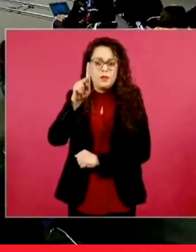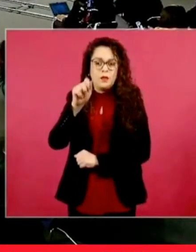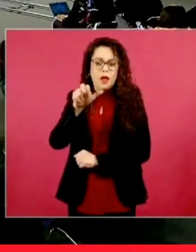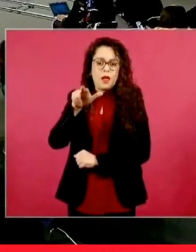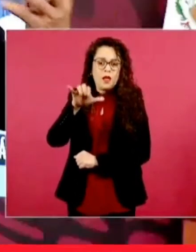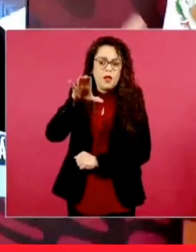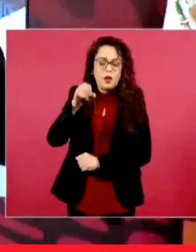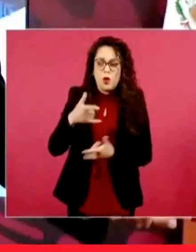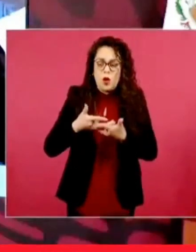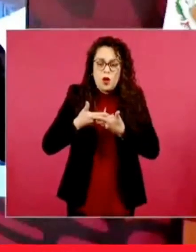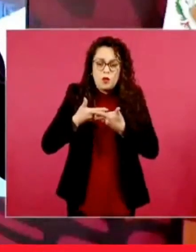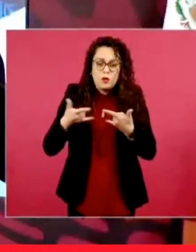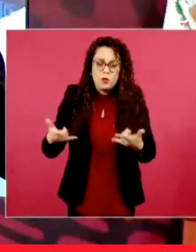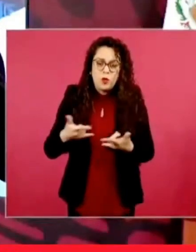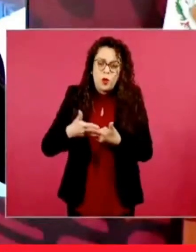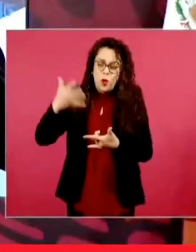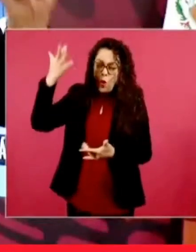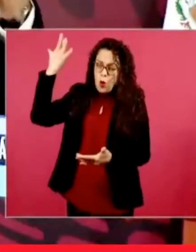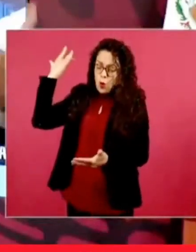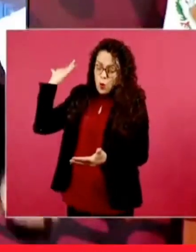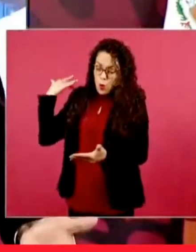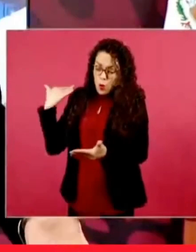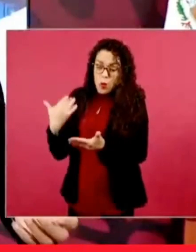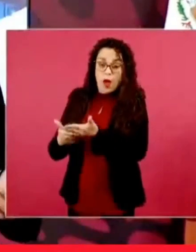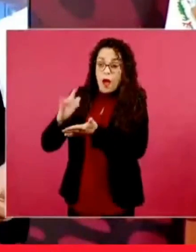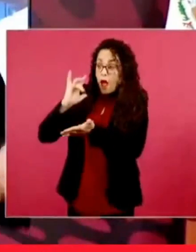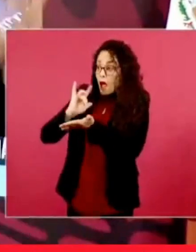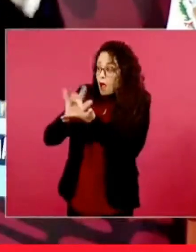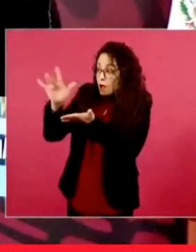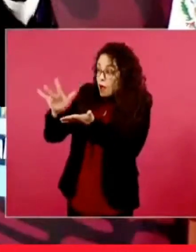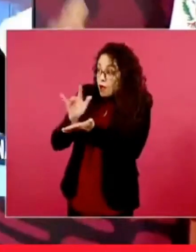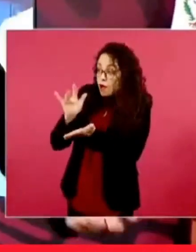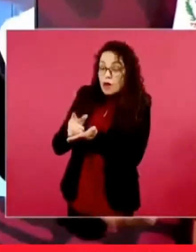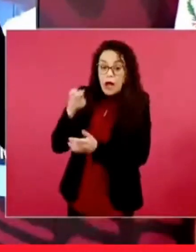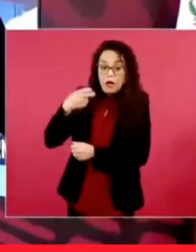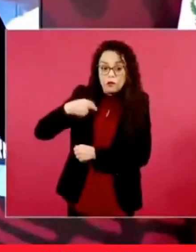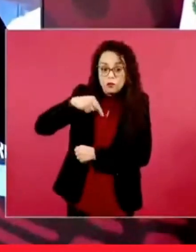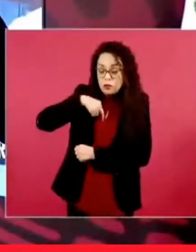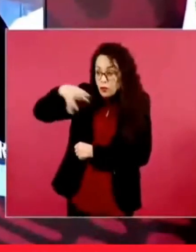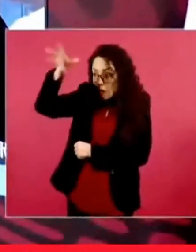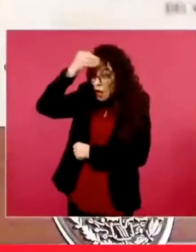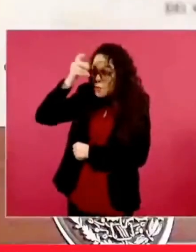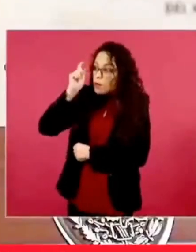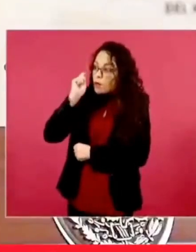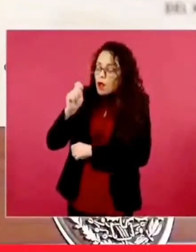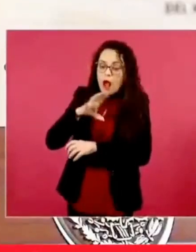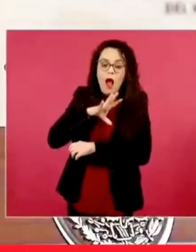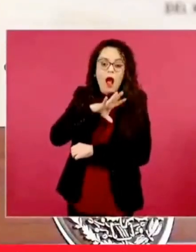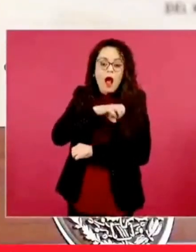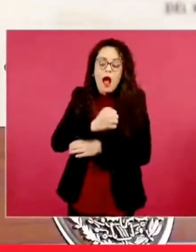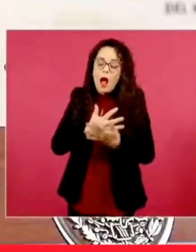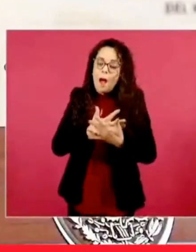De ahí es donde tenemos la vocación por el trabajo, de ahí es donde